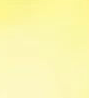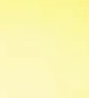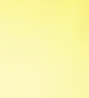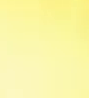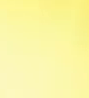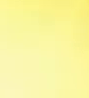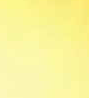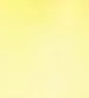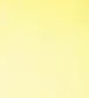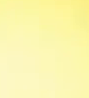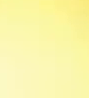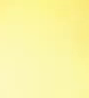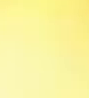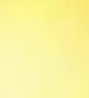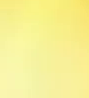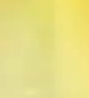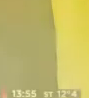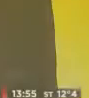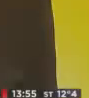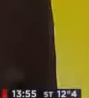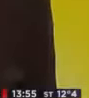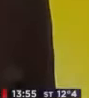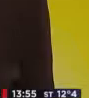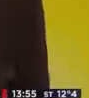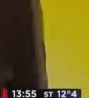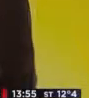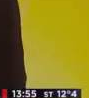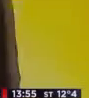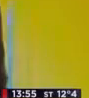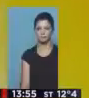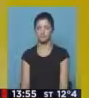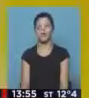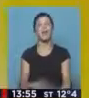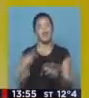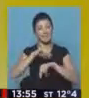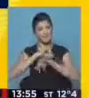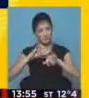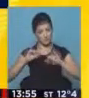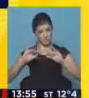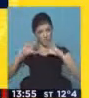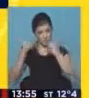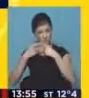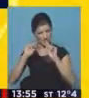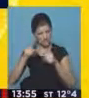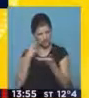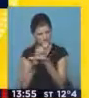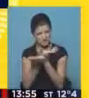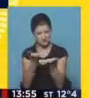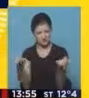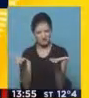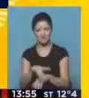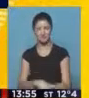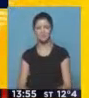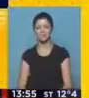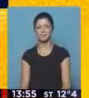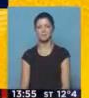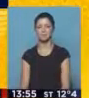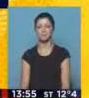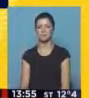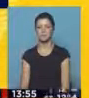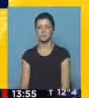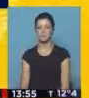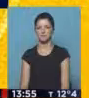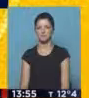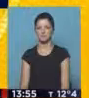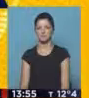exento de casos de corrupción que deban ser investigados. Ojo, no solo públicos, también privados. Nos vamos rapidito a la última pausa de